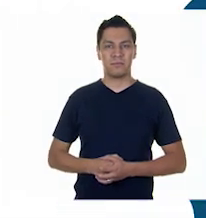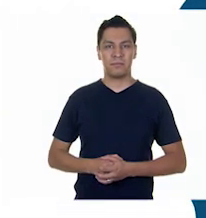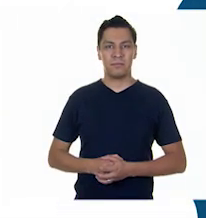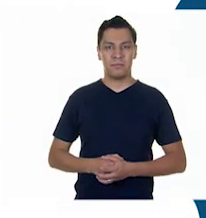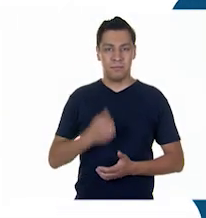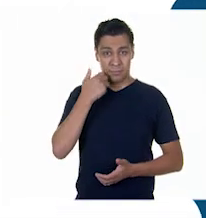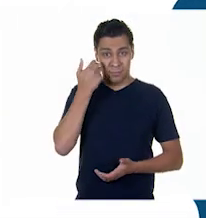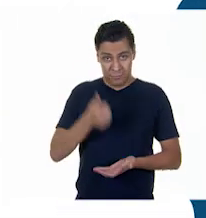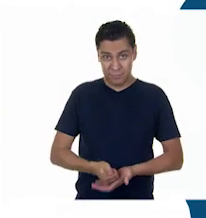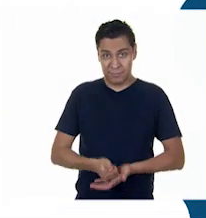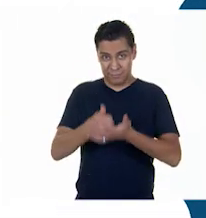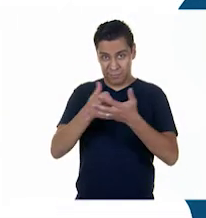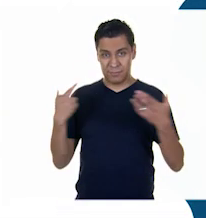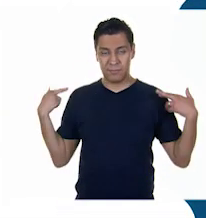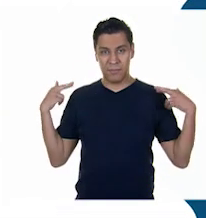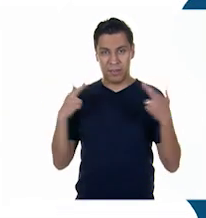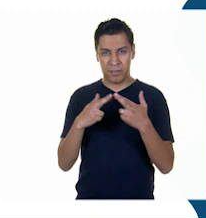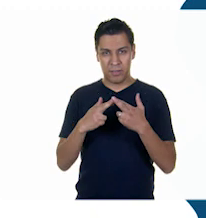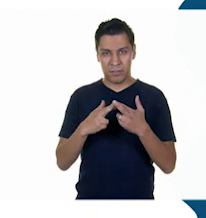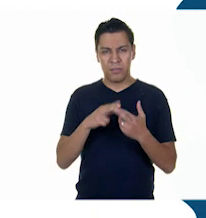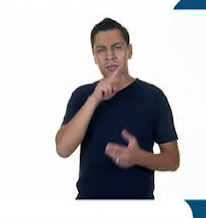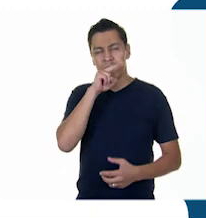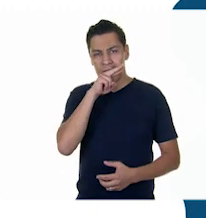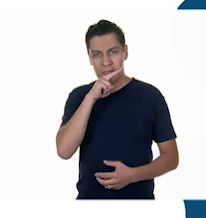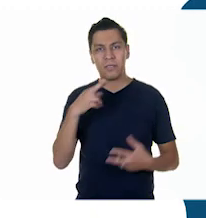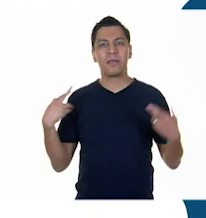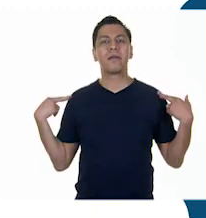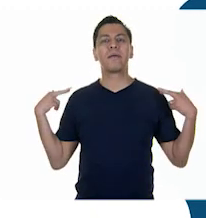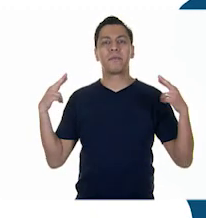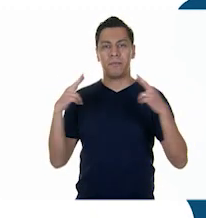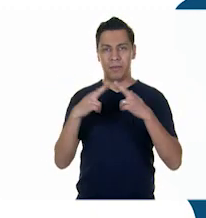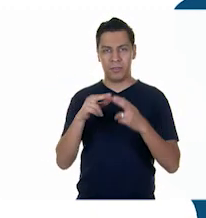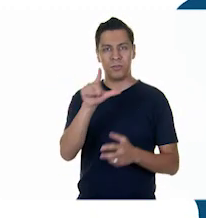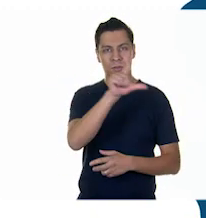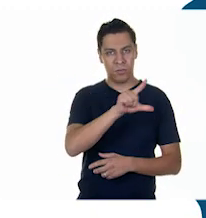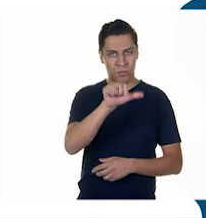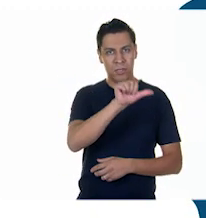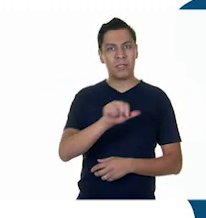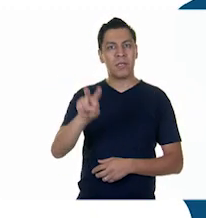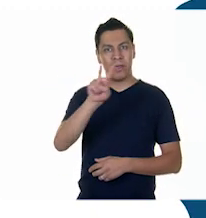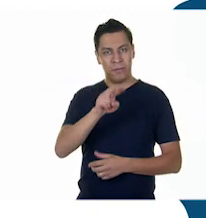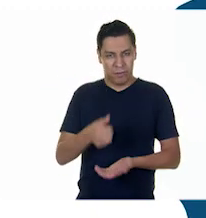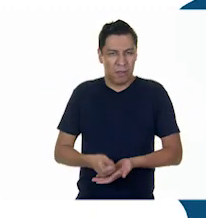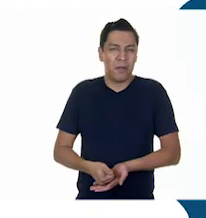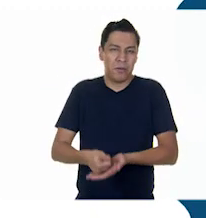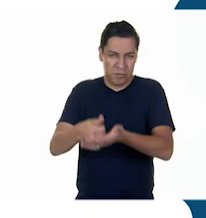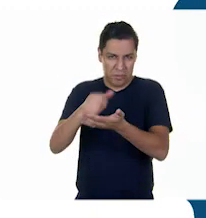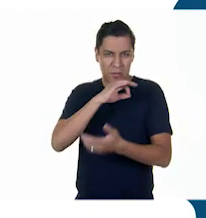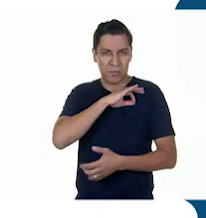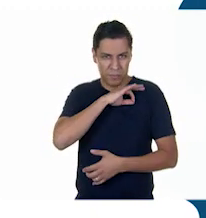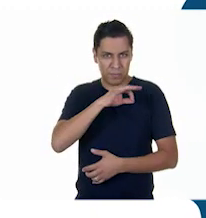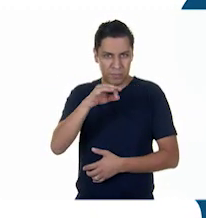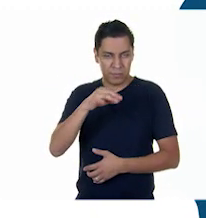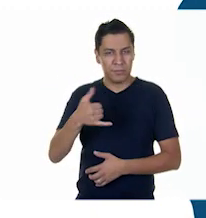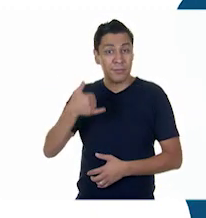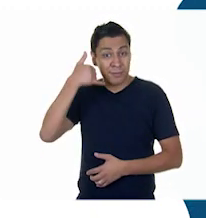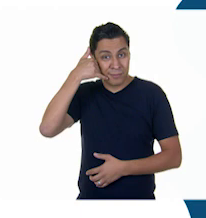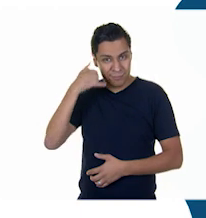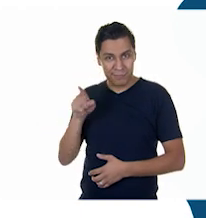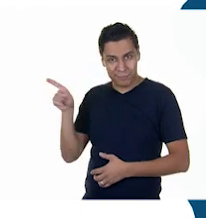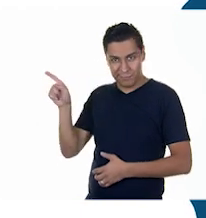Para apoyo pedagógico, hay maestras y maestros de lunes a viernes de 8 a 20 horas en el teléfono